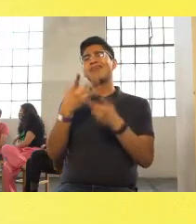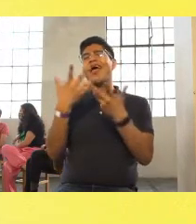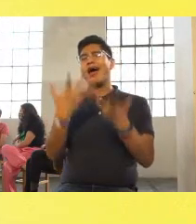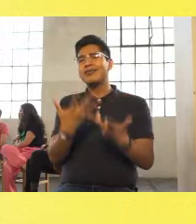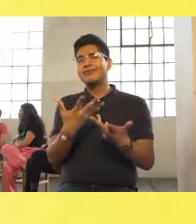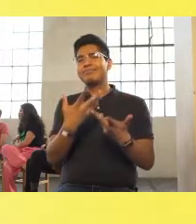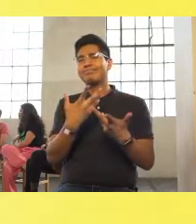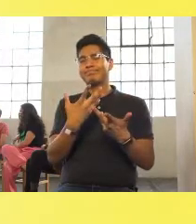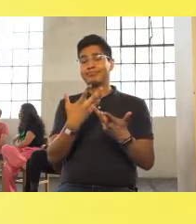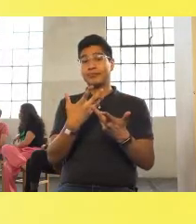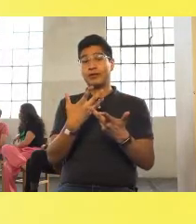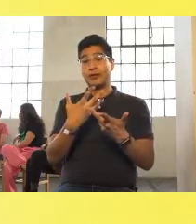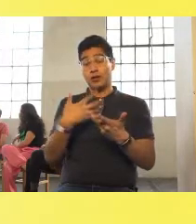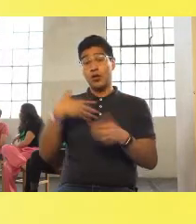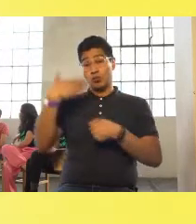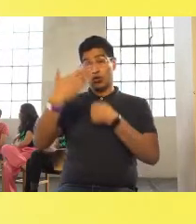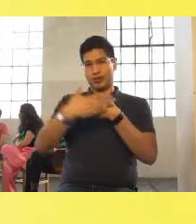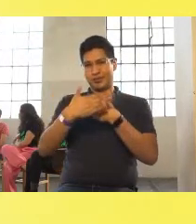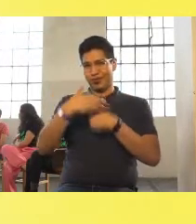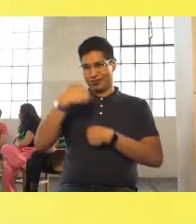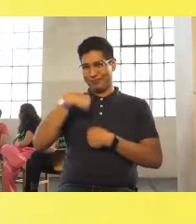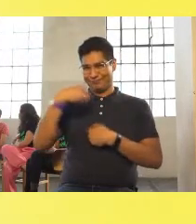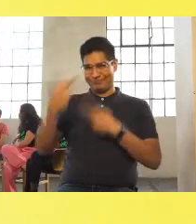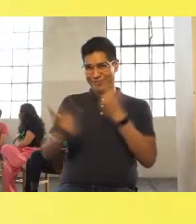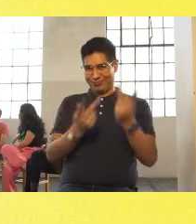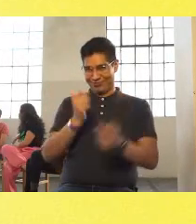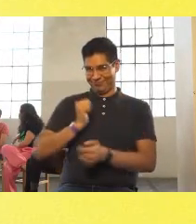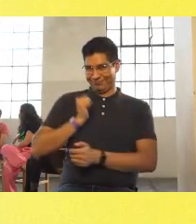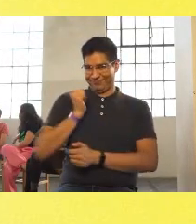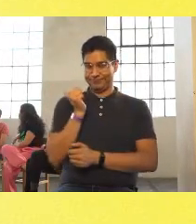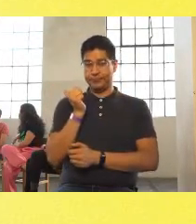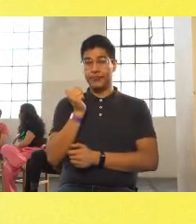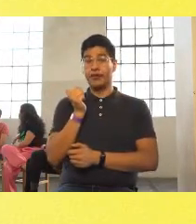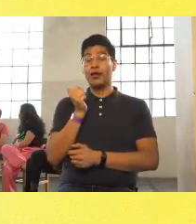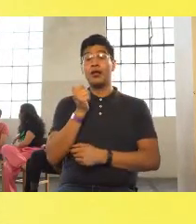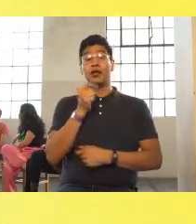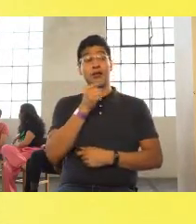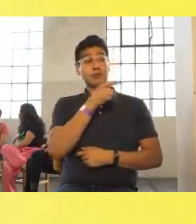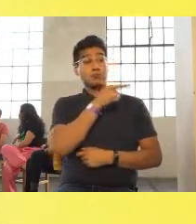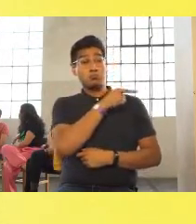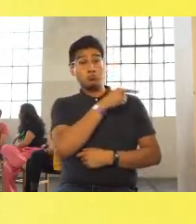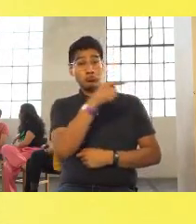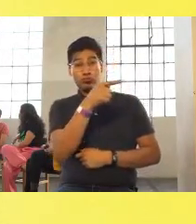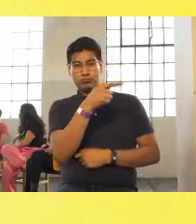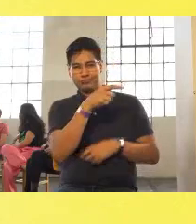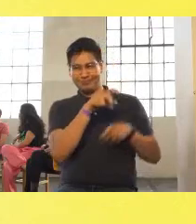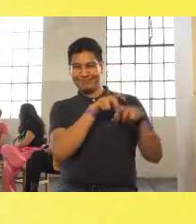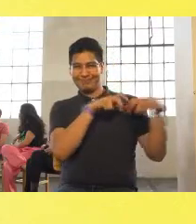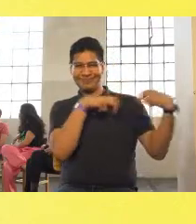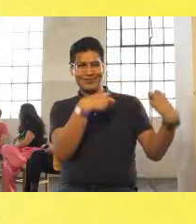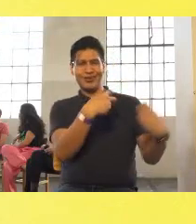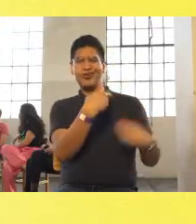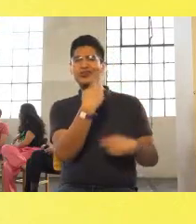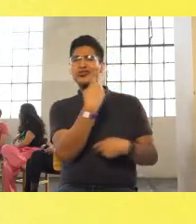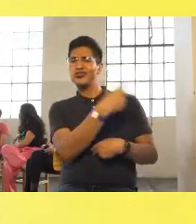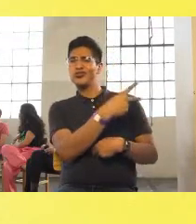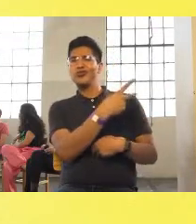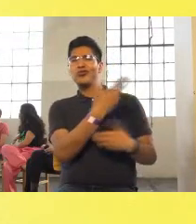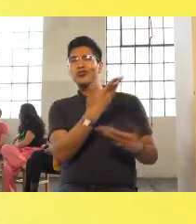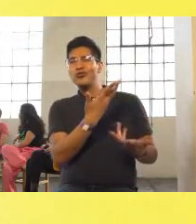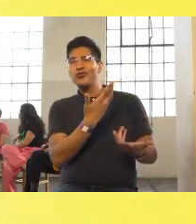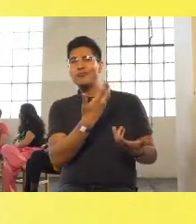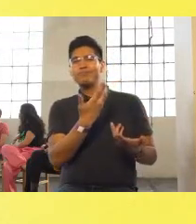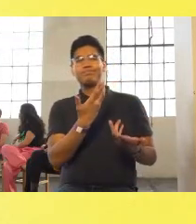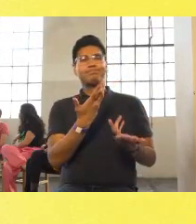eso es como lo siguiente que nos gustaría preguntarles. ¿Cuál es como su proceso de creativo,